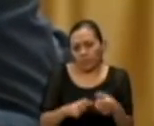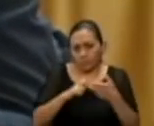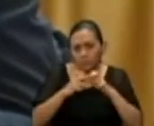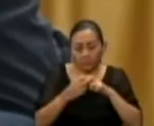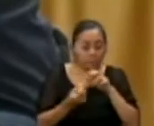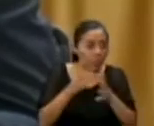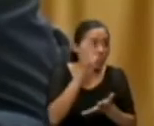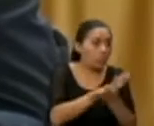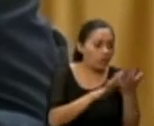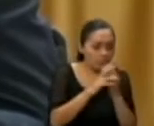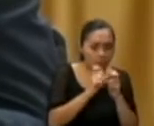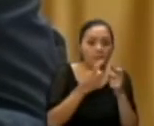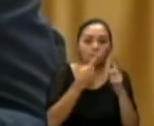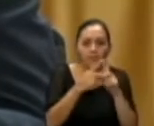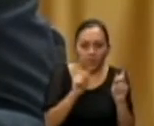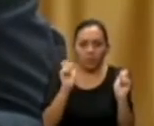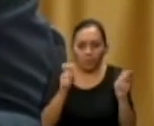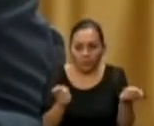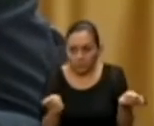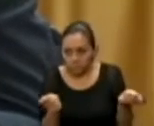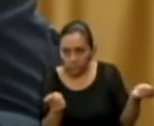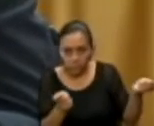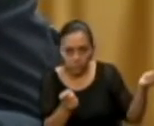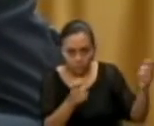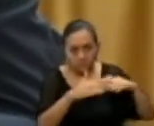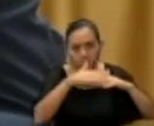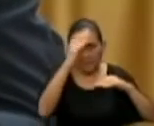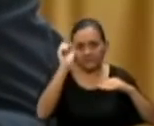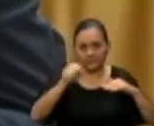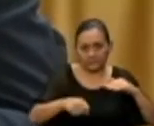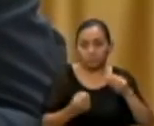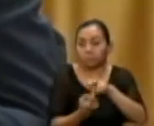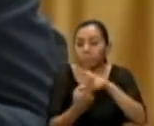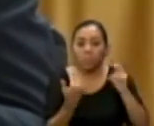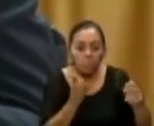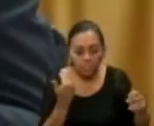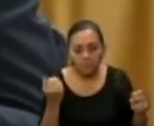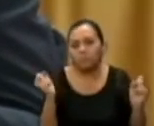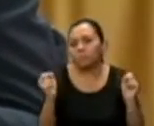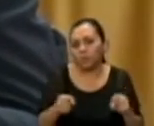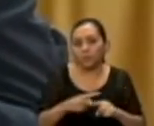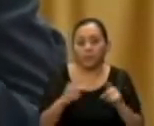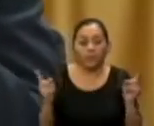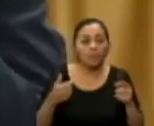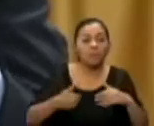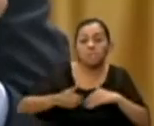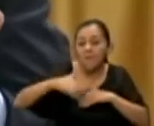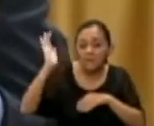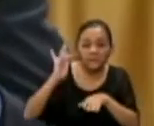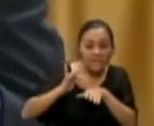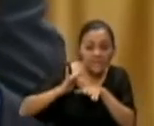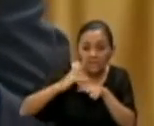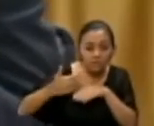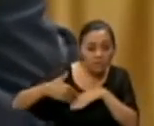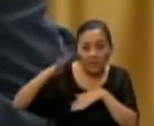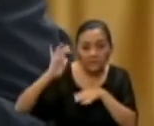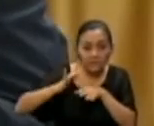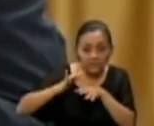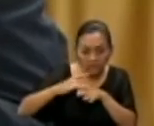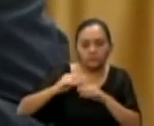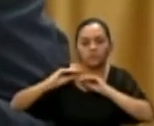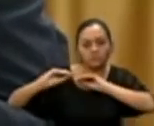se están tomando todas las precauciones posibles sin embargo hay zonas de alto riesgo y se está socializando